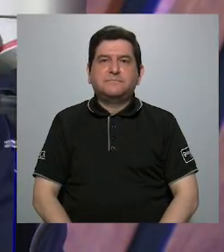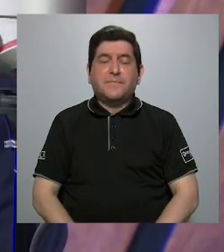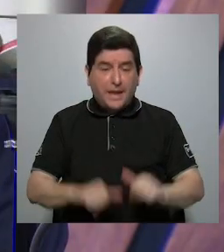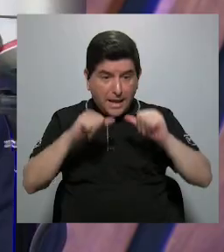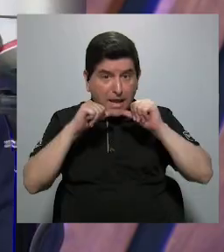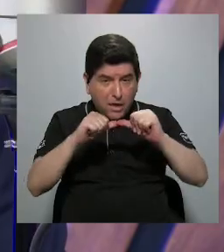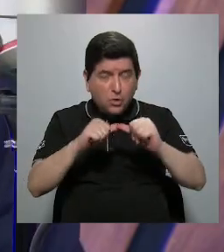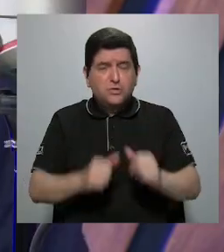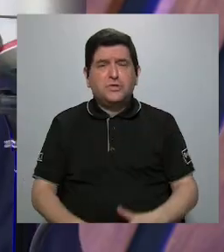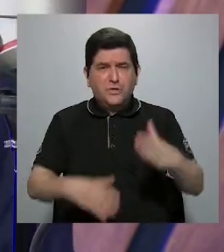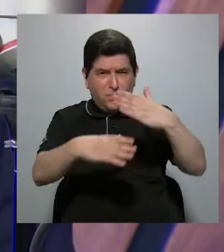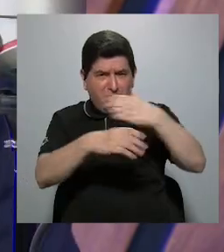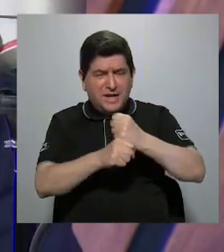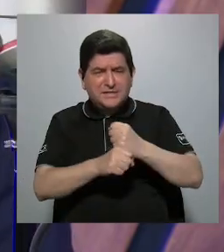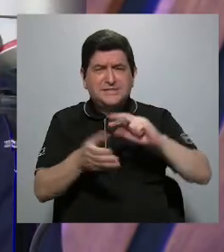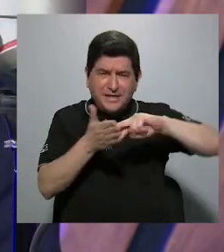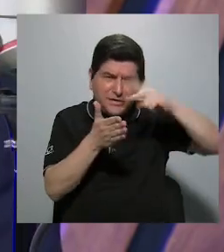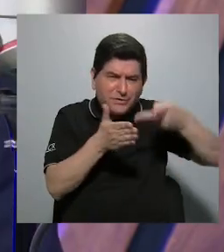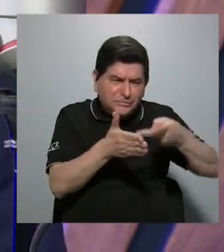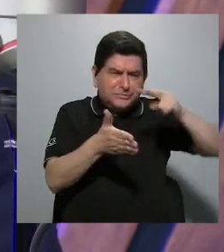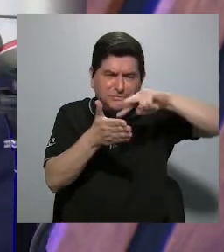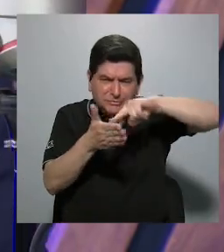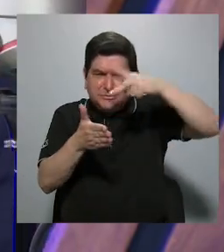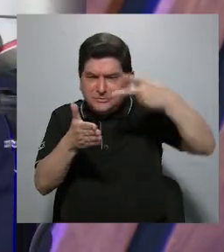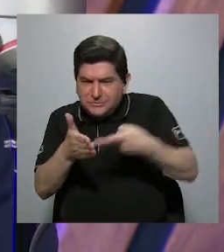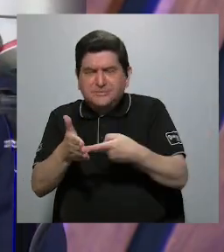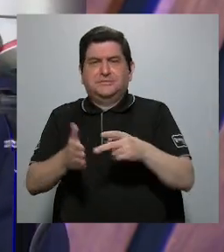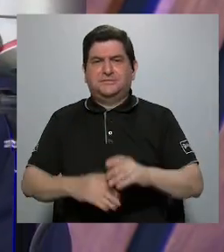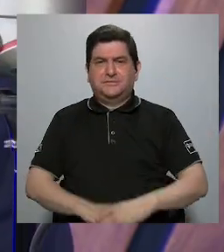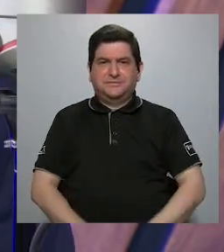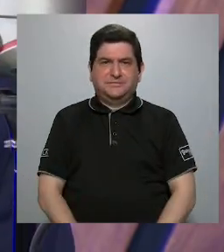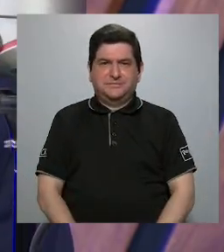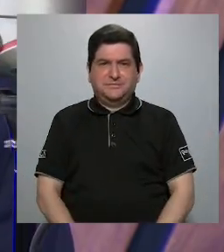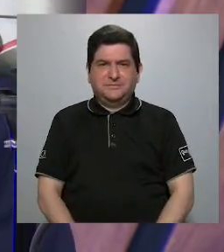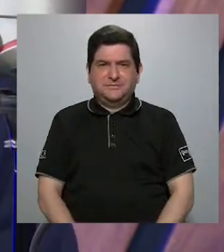Y sigue elaborando conceptos.